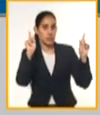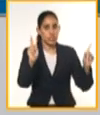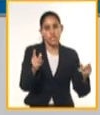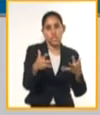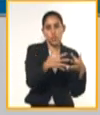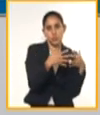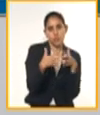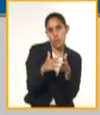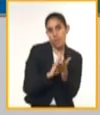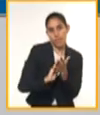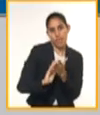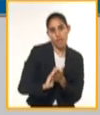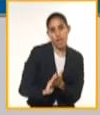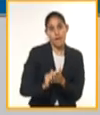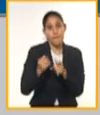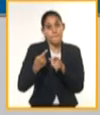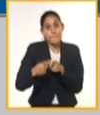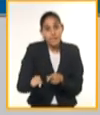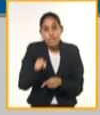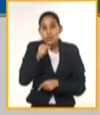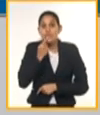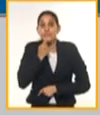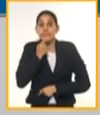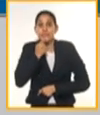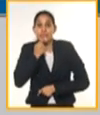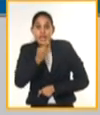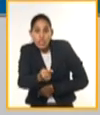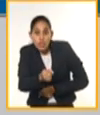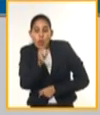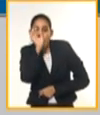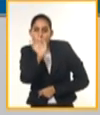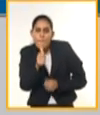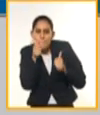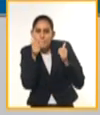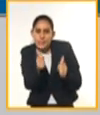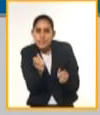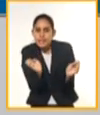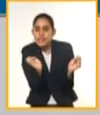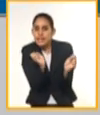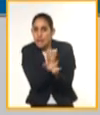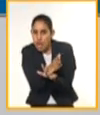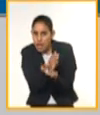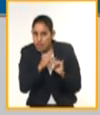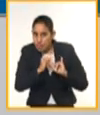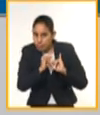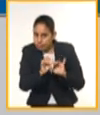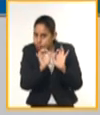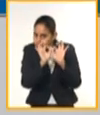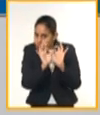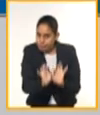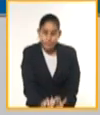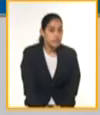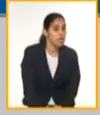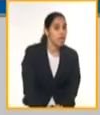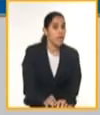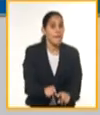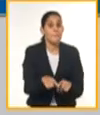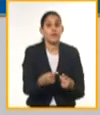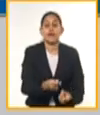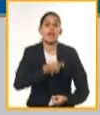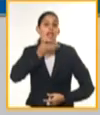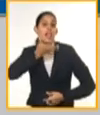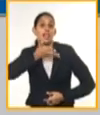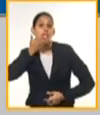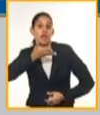que reconocer que Vance dijo las palabras más claras en determinados momentos, porque el discurso de Trump siempre es